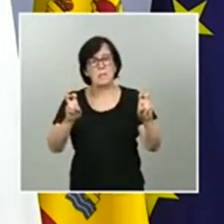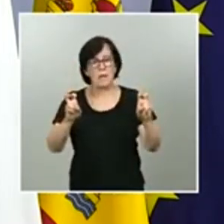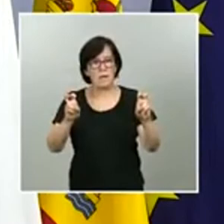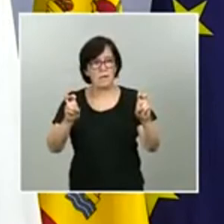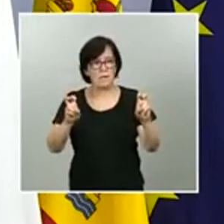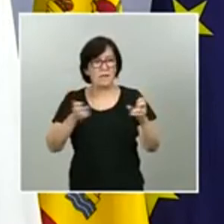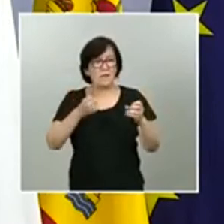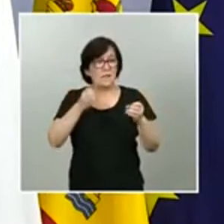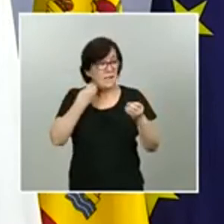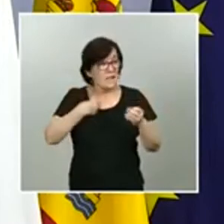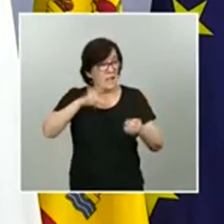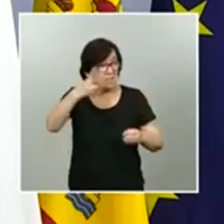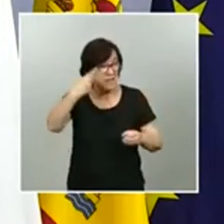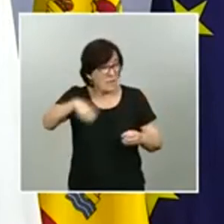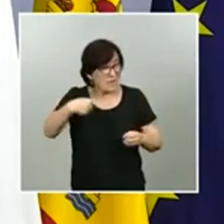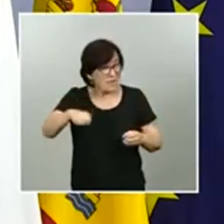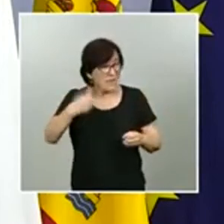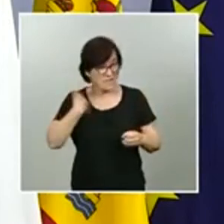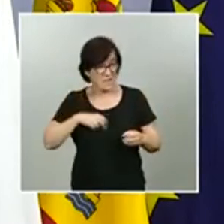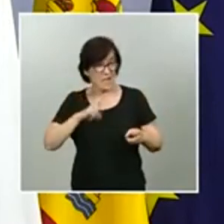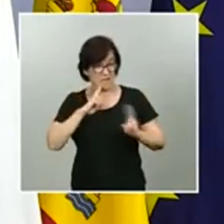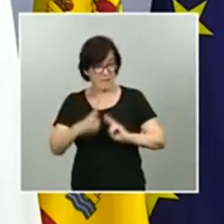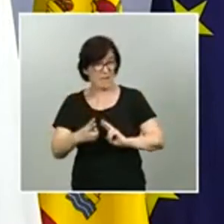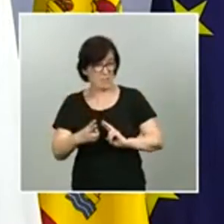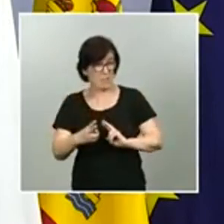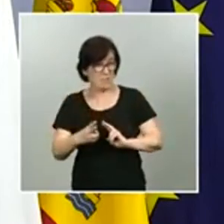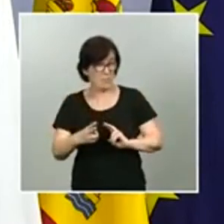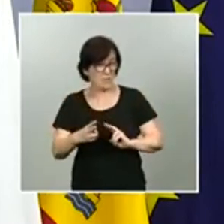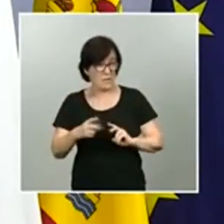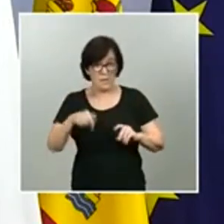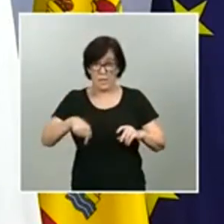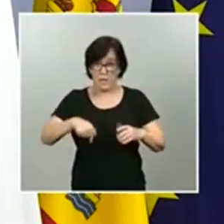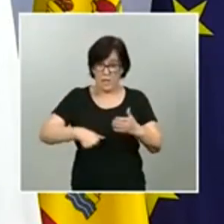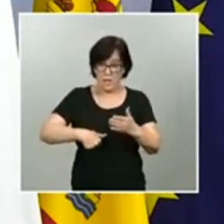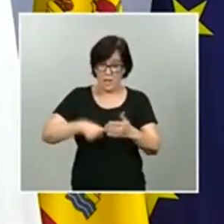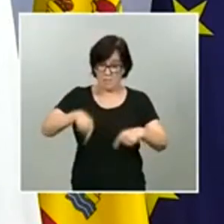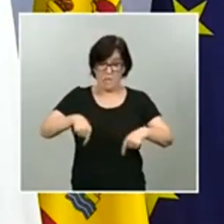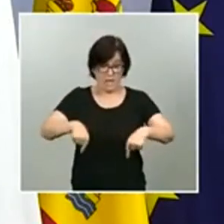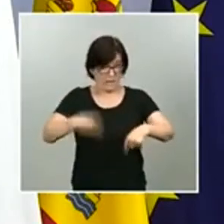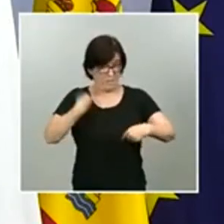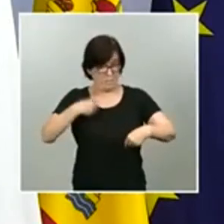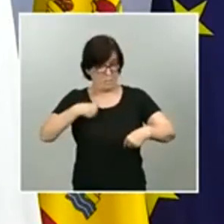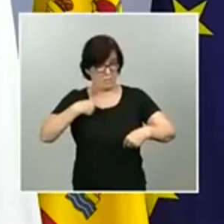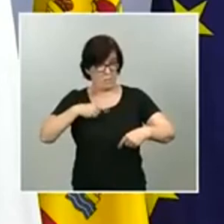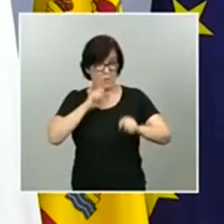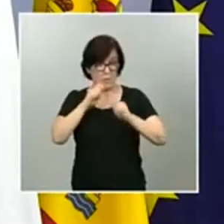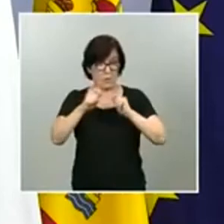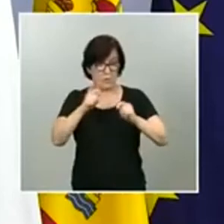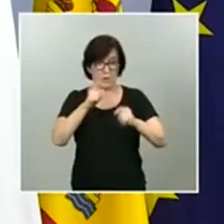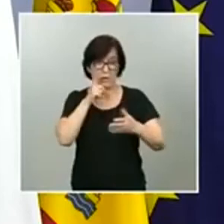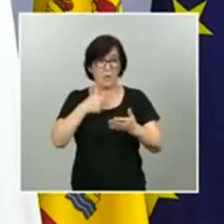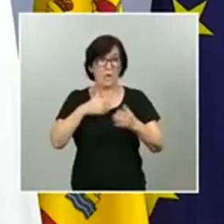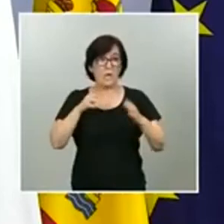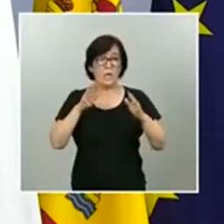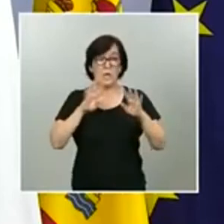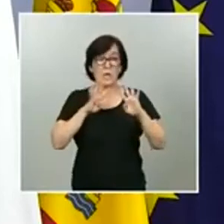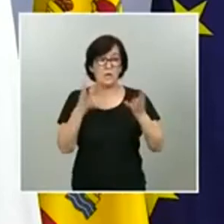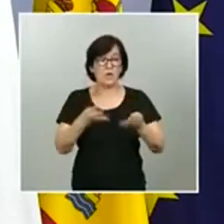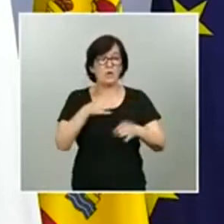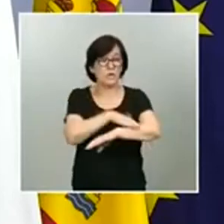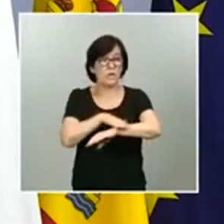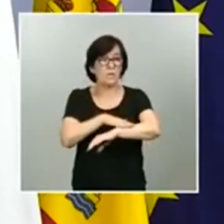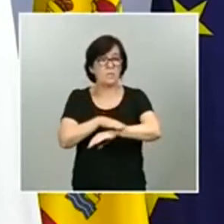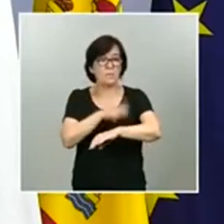del vicepresidente, que ya respondió ayer en sala de prensa, aquí mismo, en la sala de la rueda de prensa del Consejo de Ministros. Este es un gobierno que defiende la